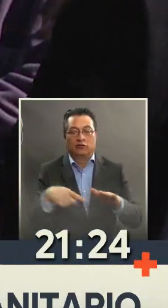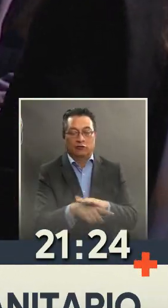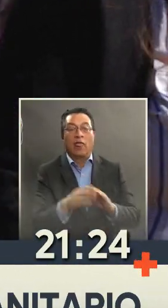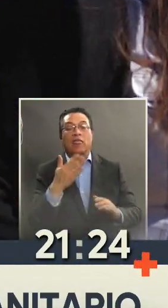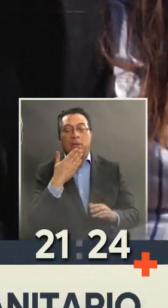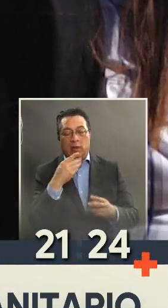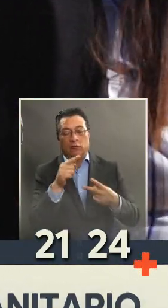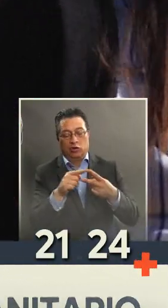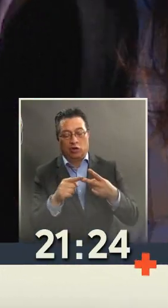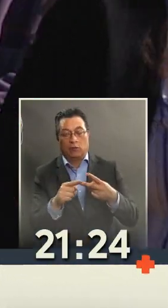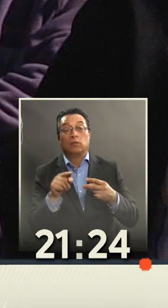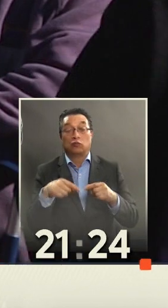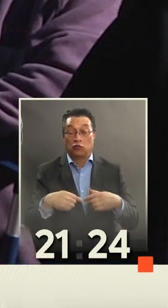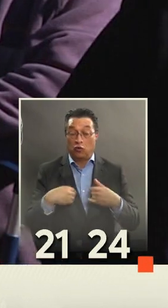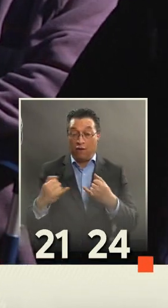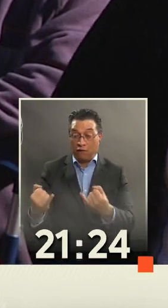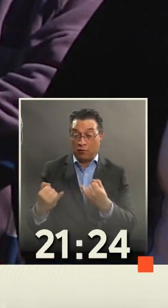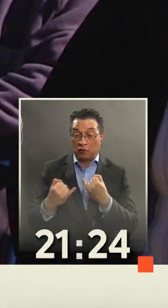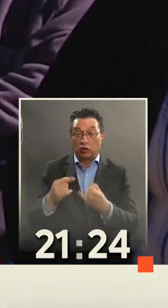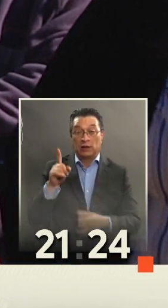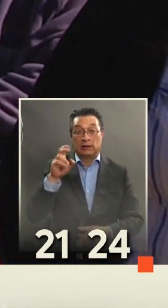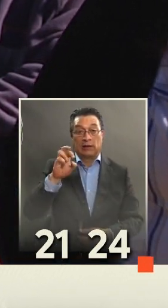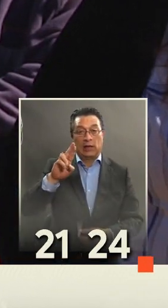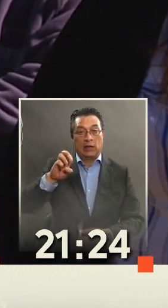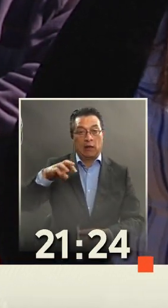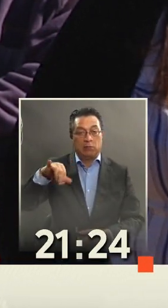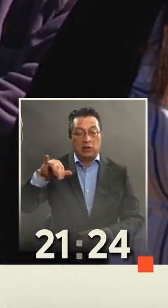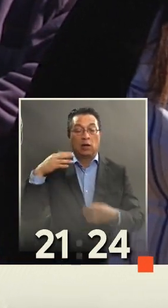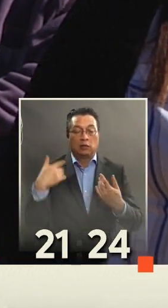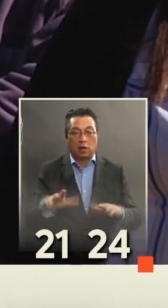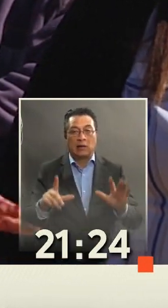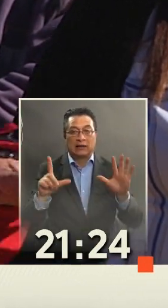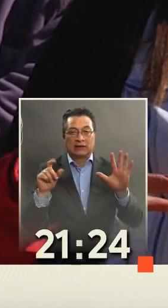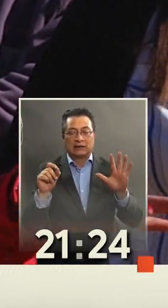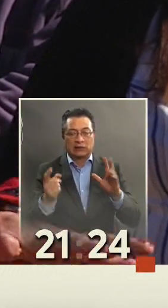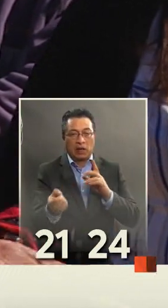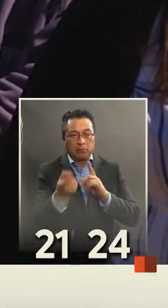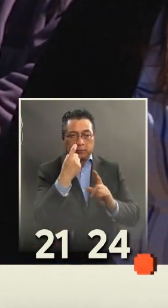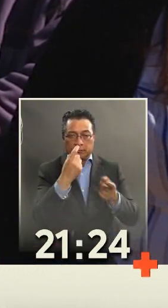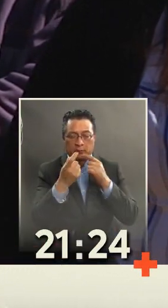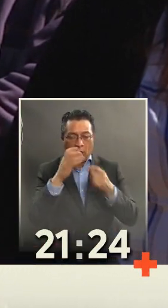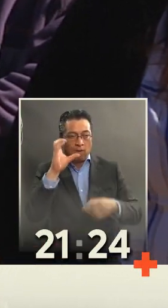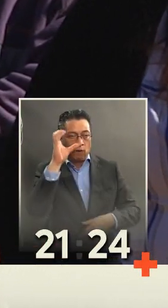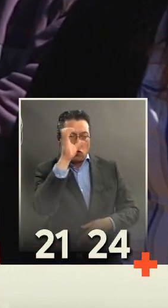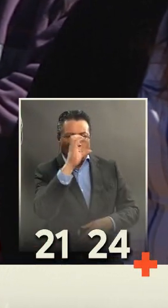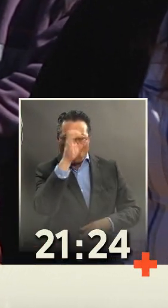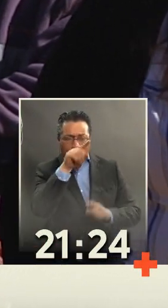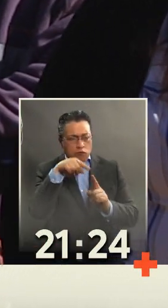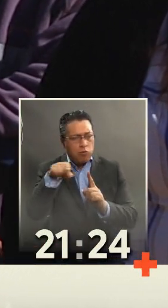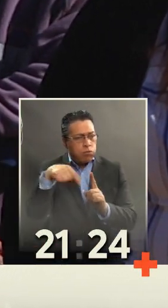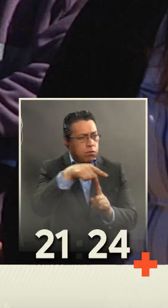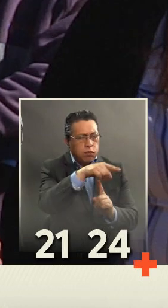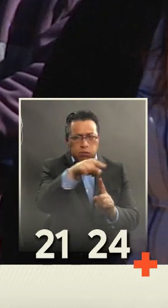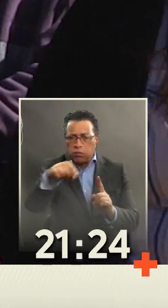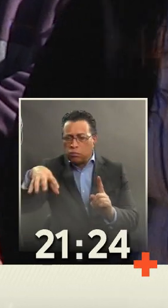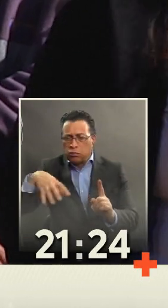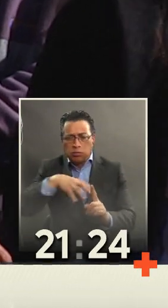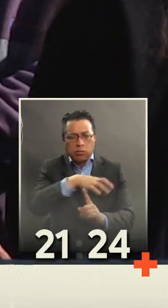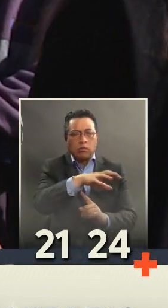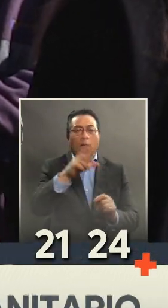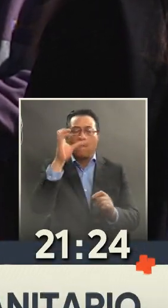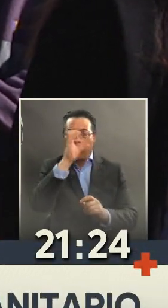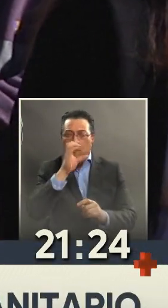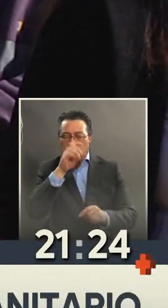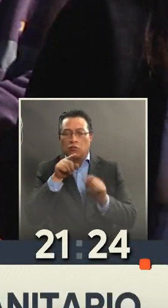información que tengo por parte del Seremi, que se han realizado cerca de 70 exámenes en la búsqueda activa de casos, en esa búsqueda activa de casos